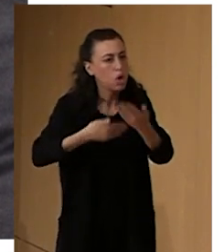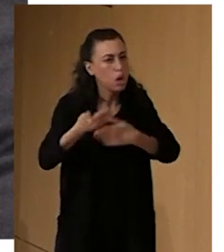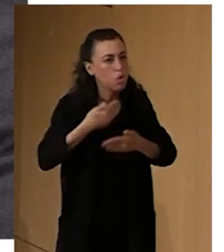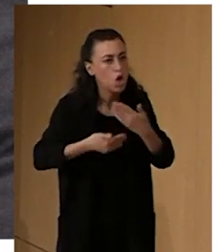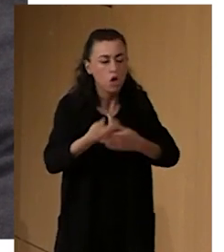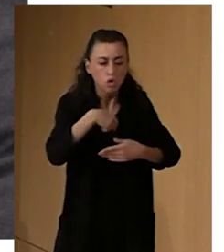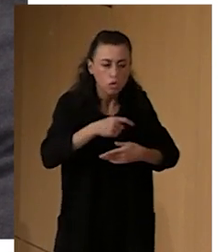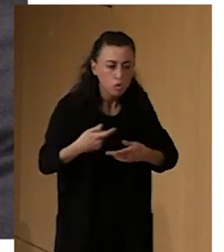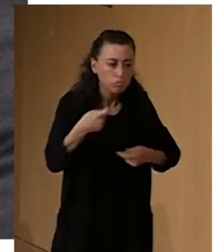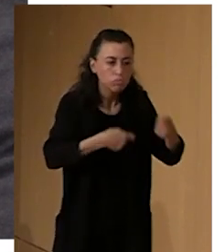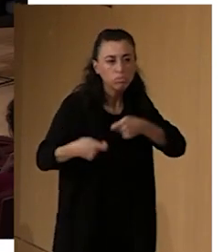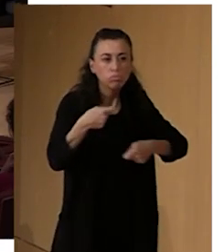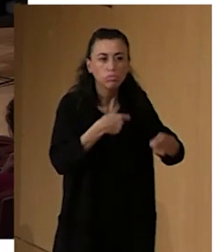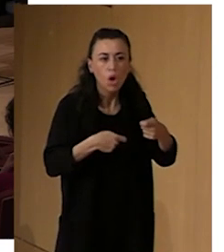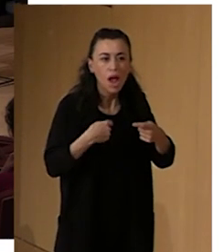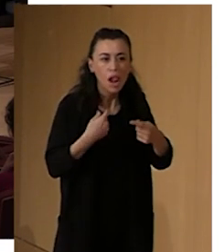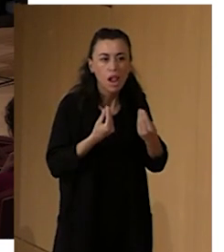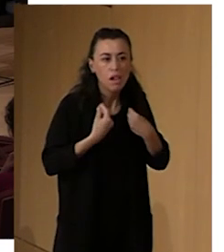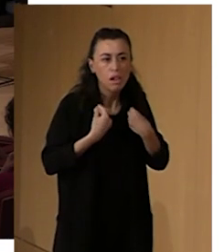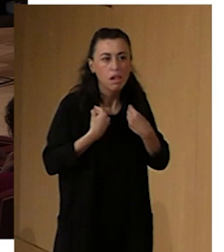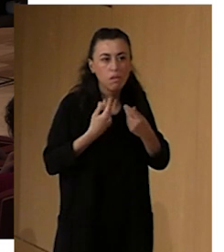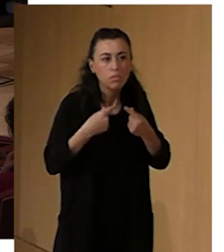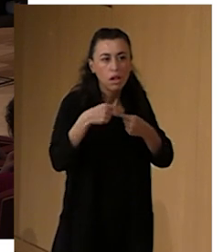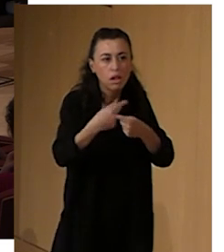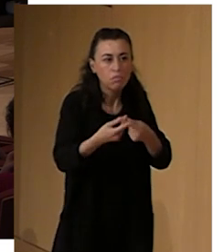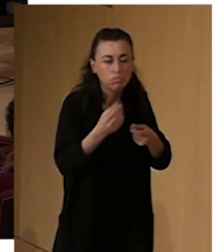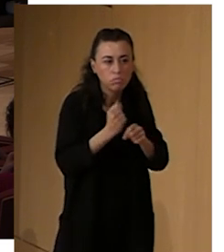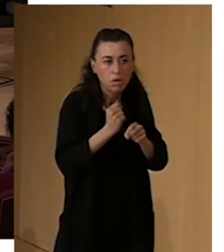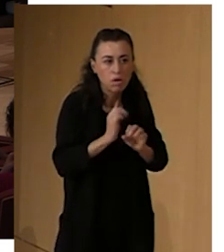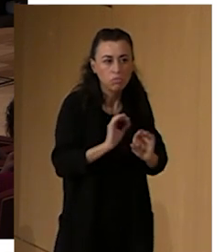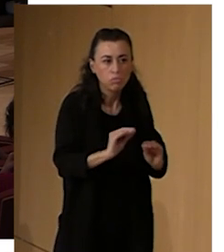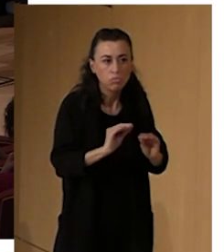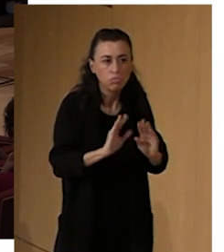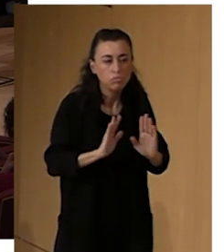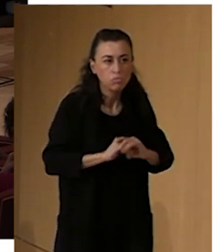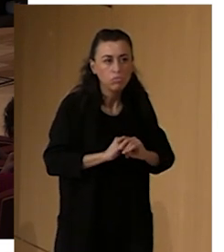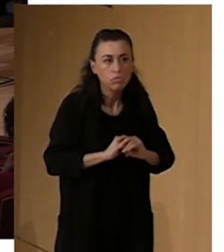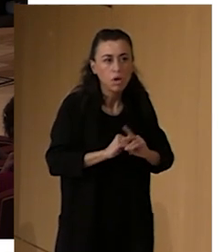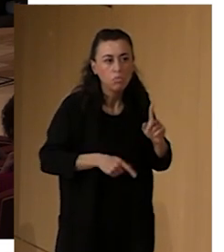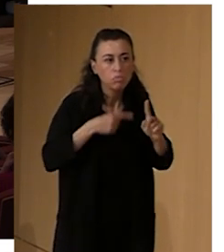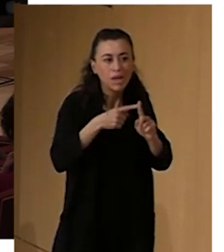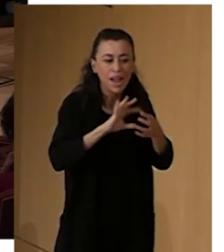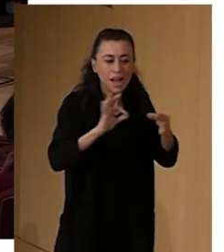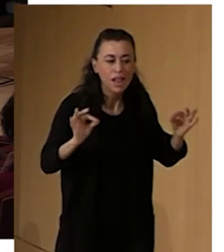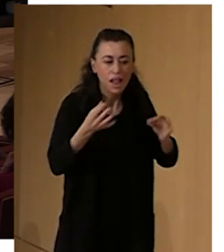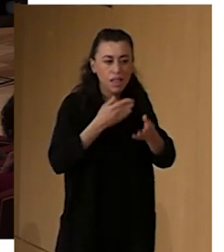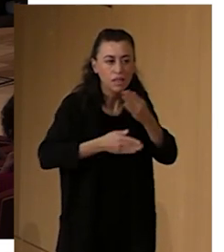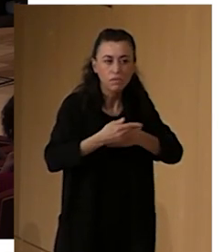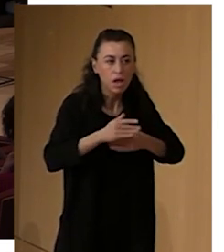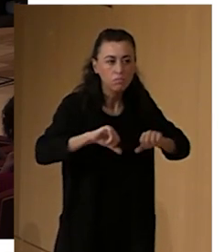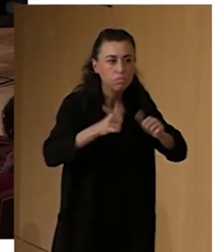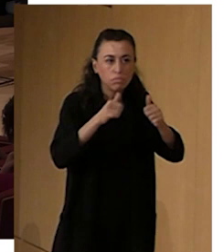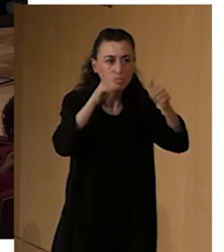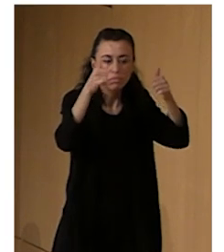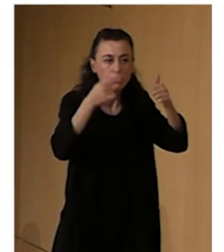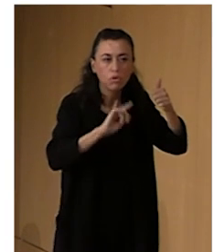actitud en su trabajo día a día para que esa cadena de la accesibilidad no se rompa y para que esa Barrera actitudinal la derribemos entre todas y